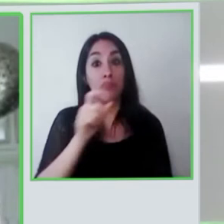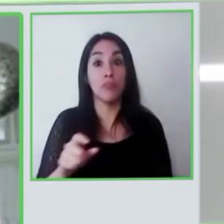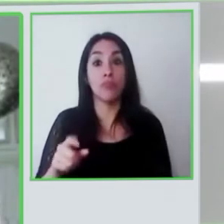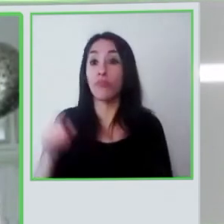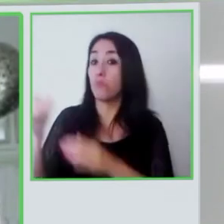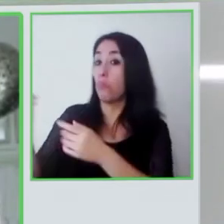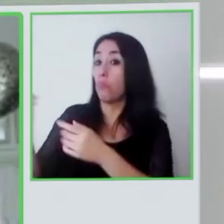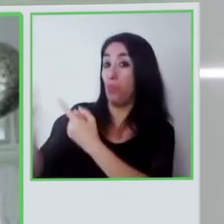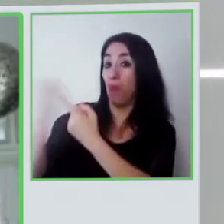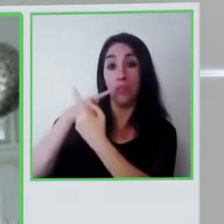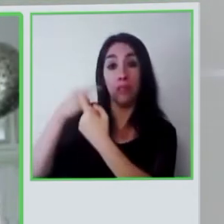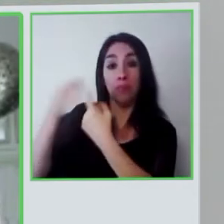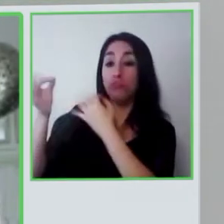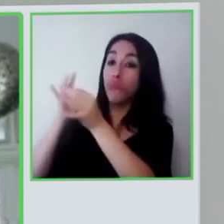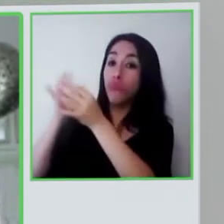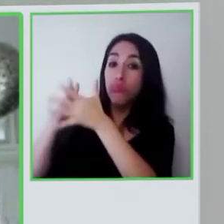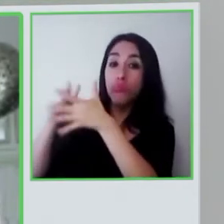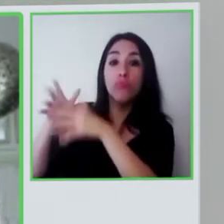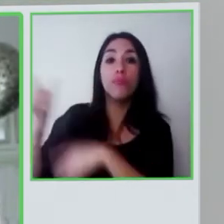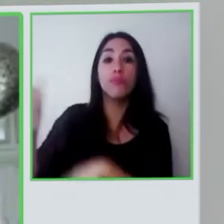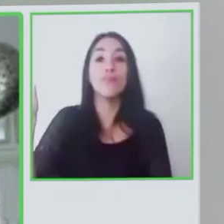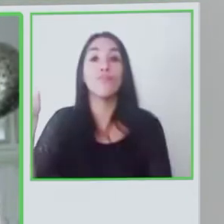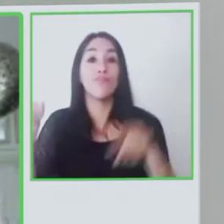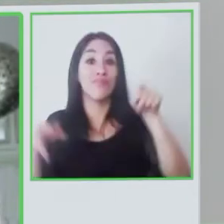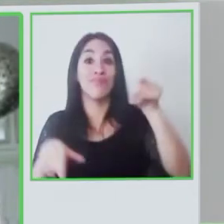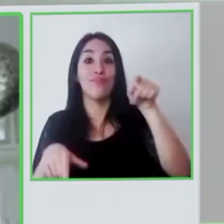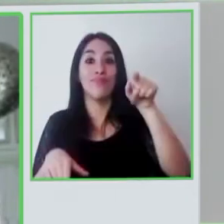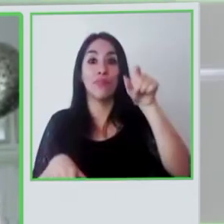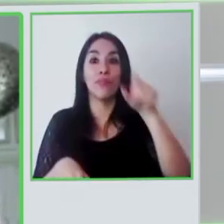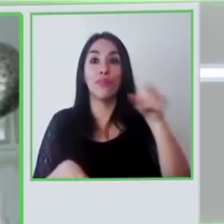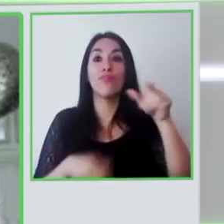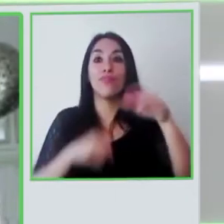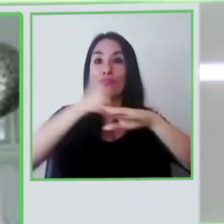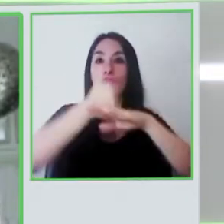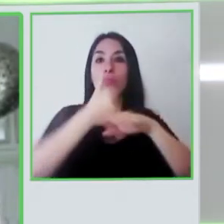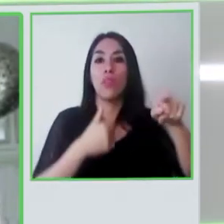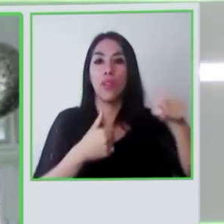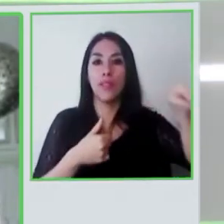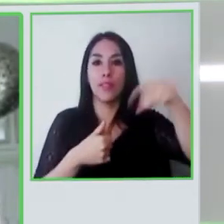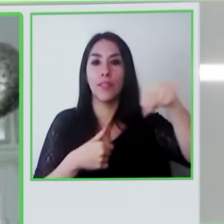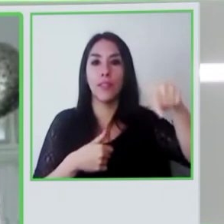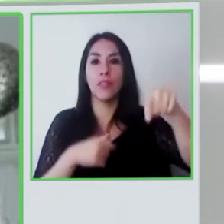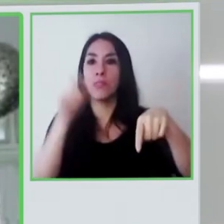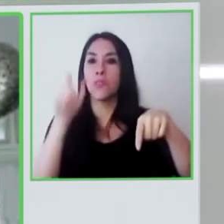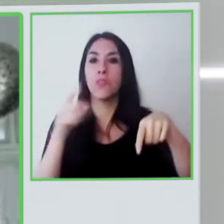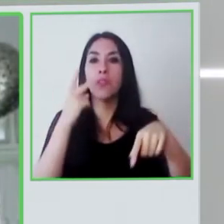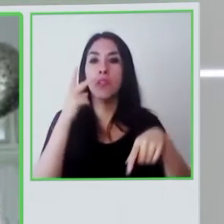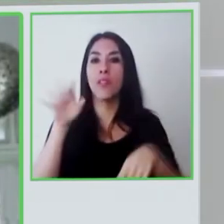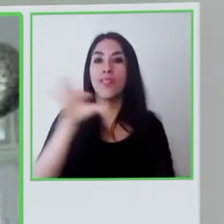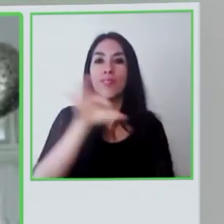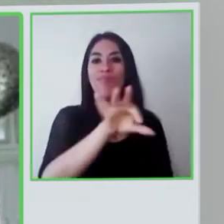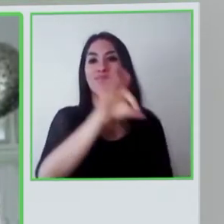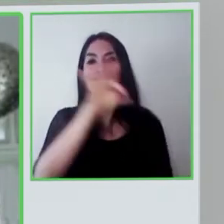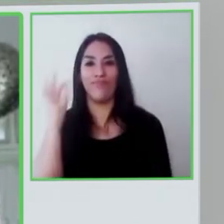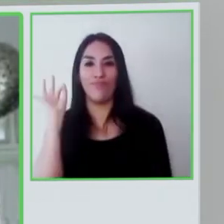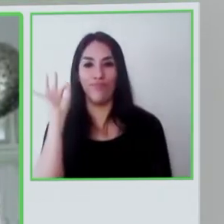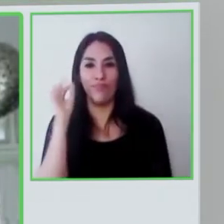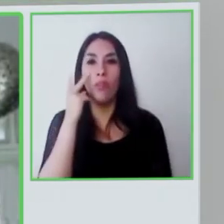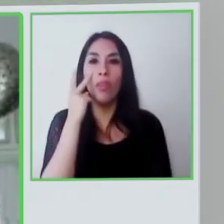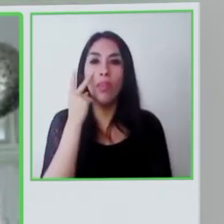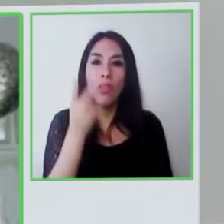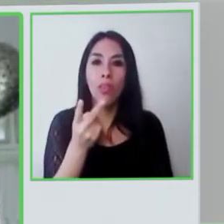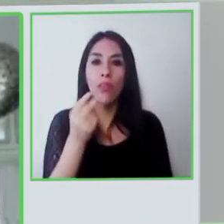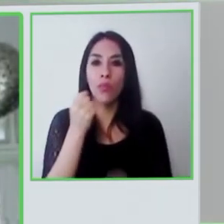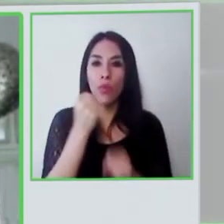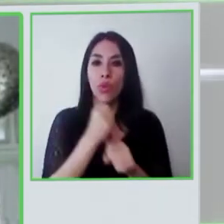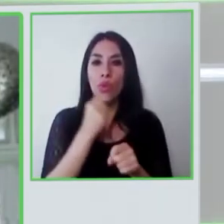empleados con discapacidades en mirar las pistas que hace que sean más fáciles